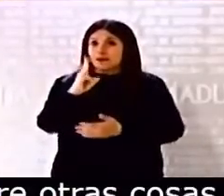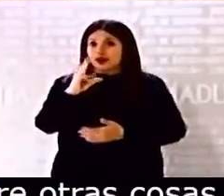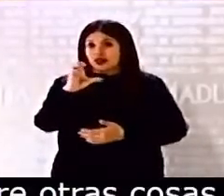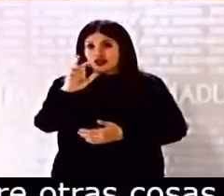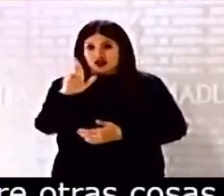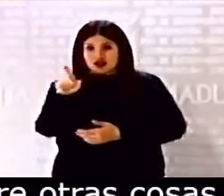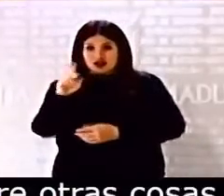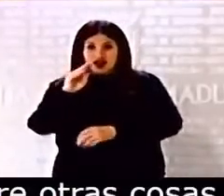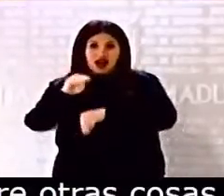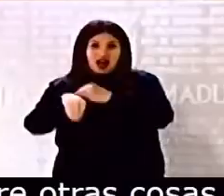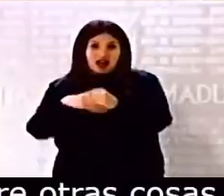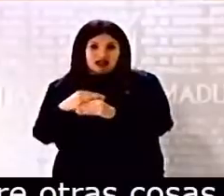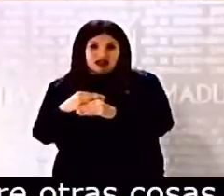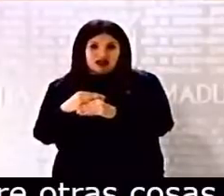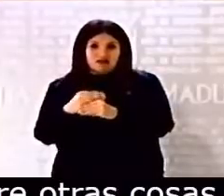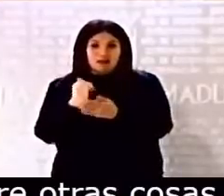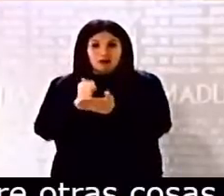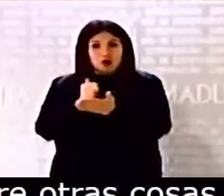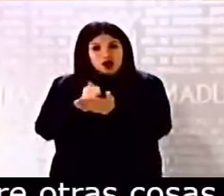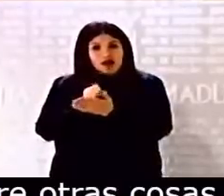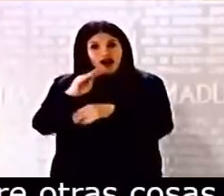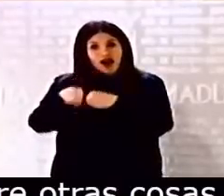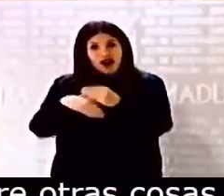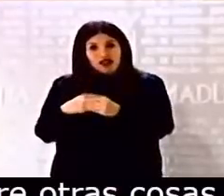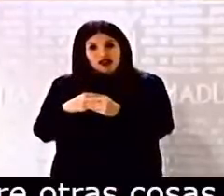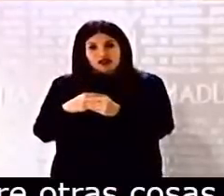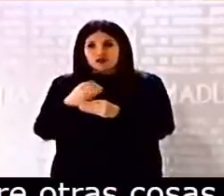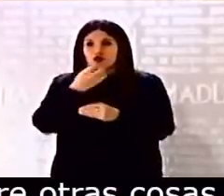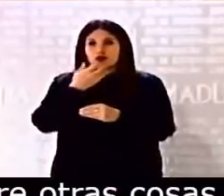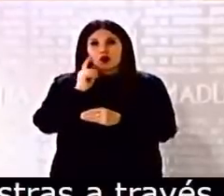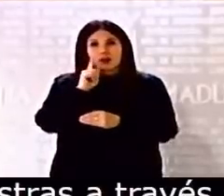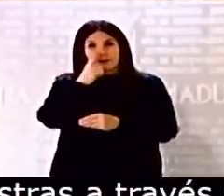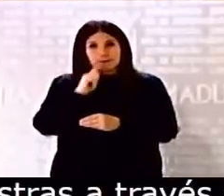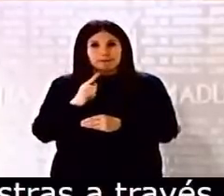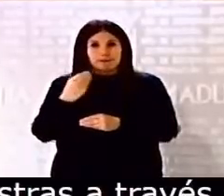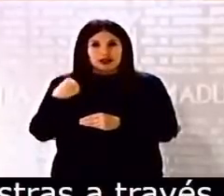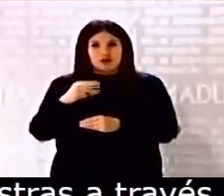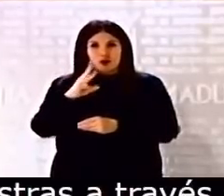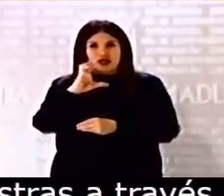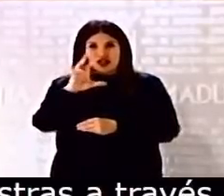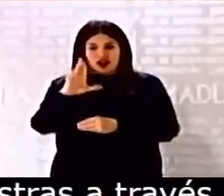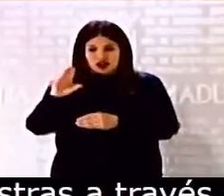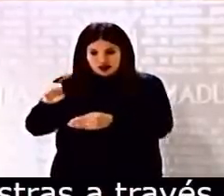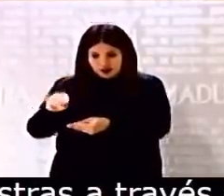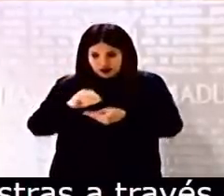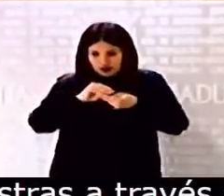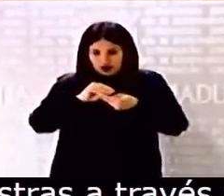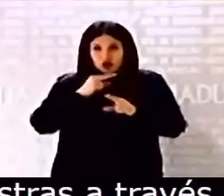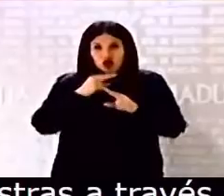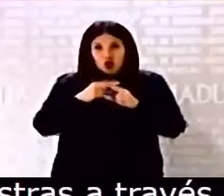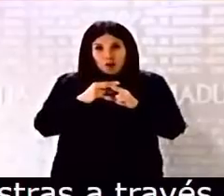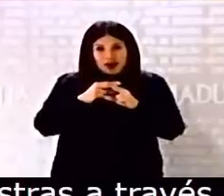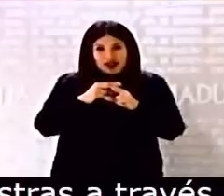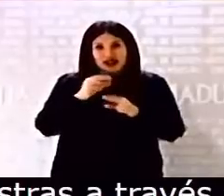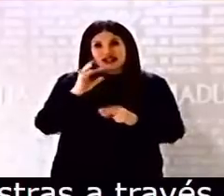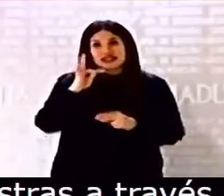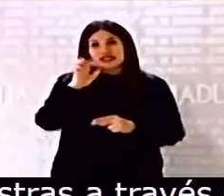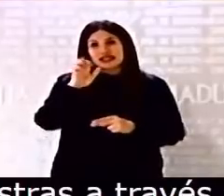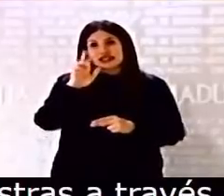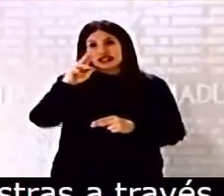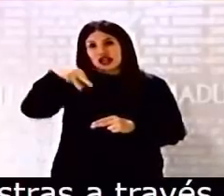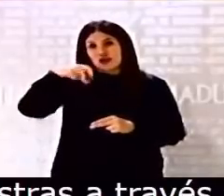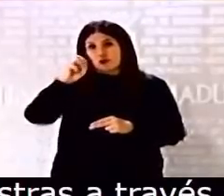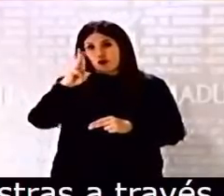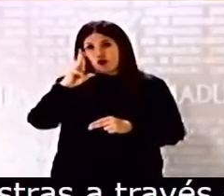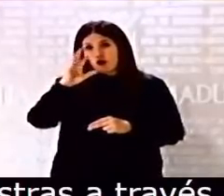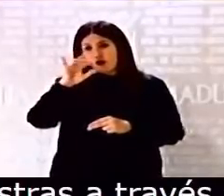a las muestras a través de un kit que lleva de nombre comercial Thermo-Pfizer y que